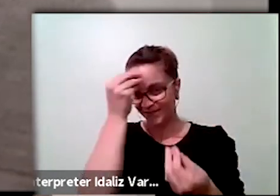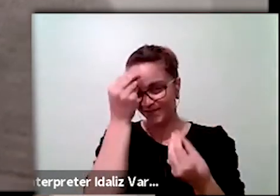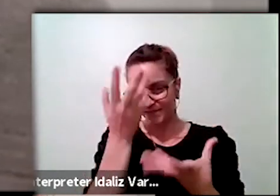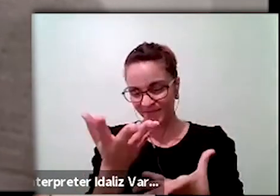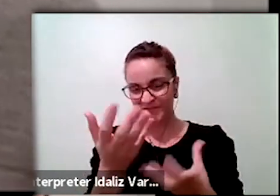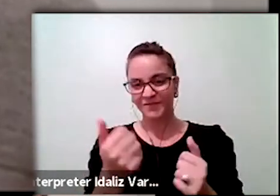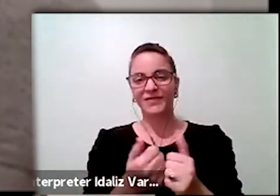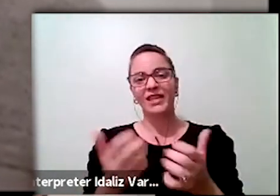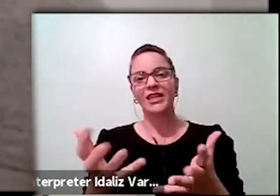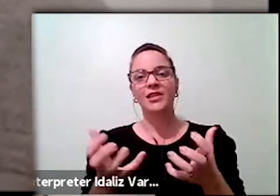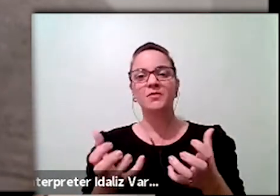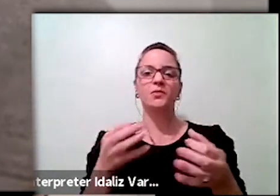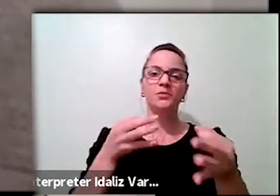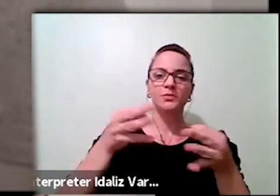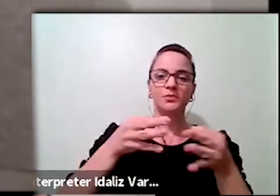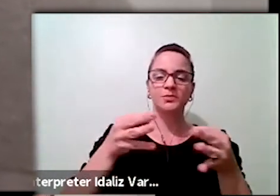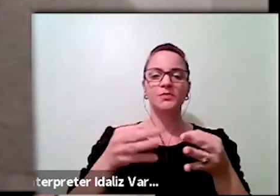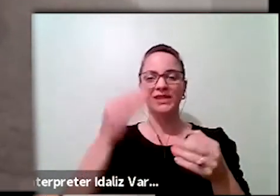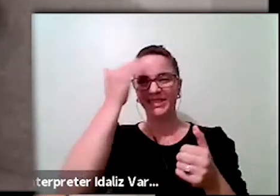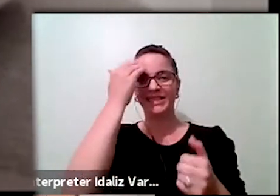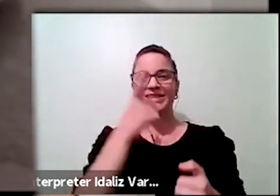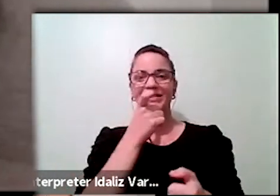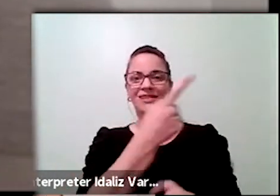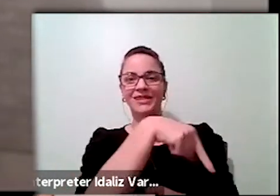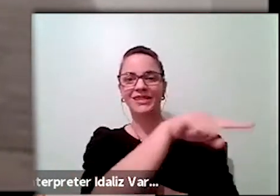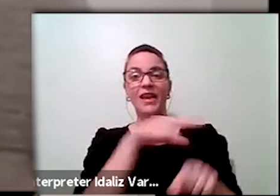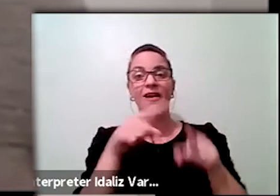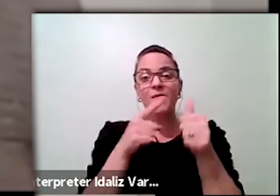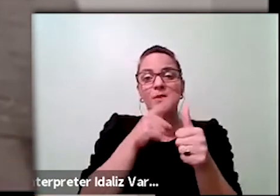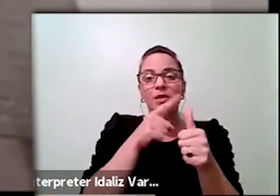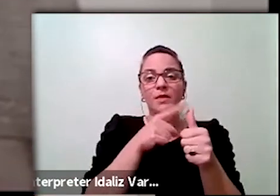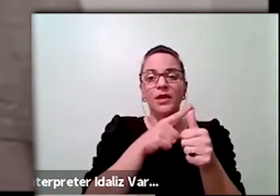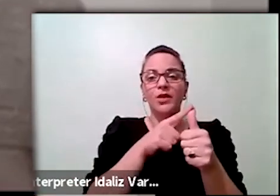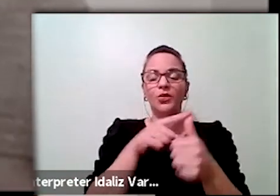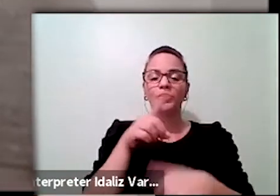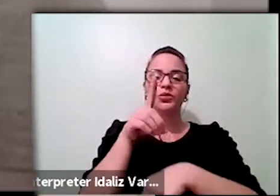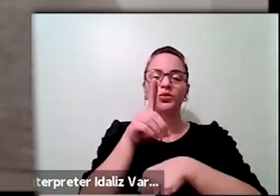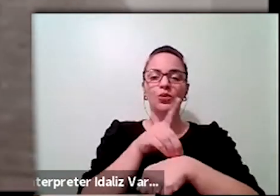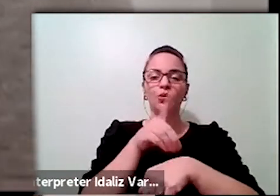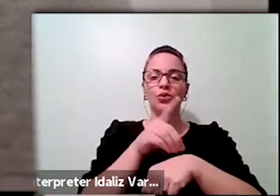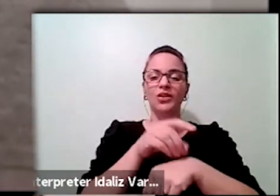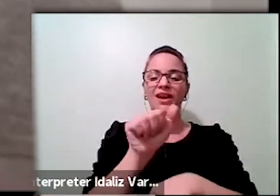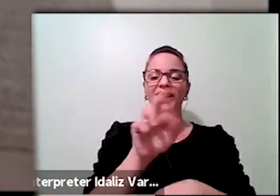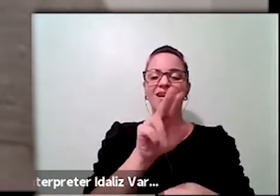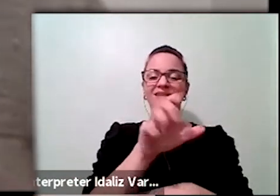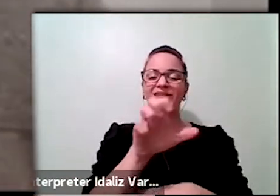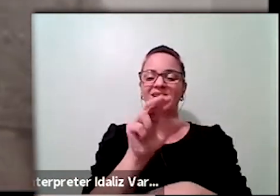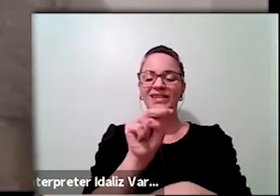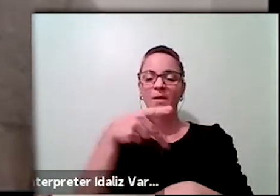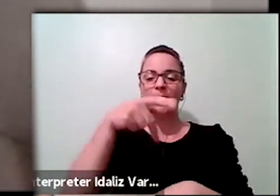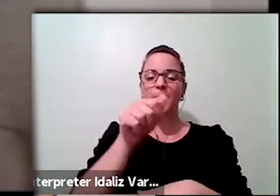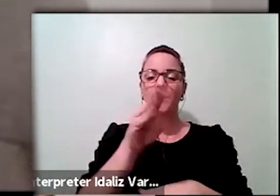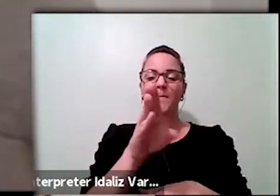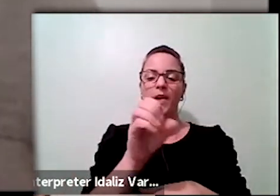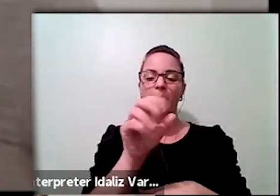de las notas al programa. Comenzamos con la doctora Arleen Pabón. La doctora Arleen Pabón